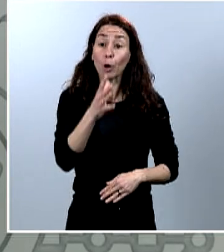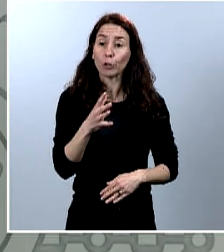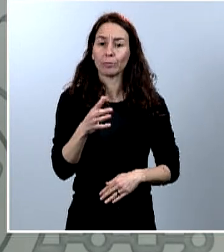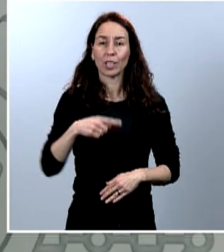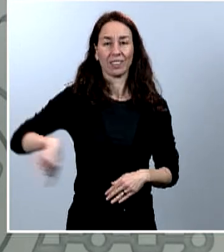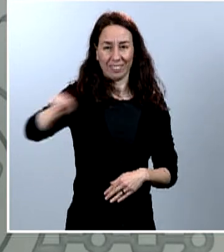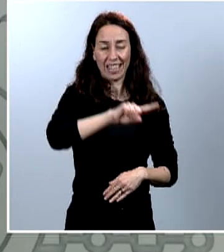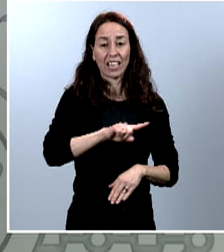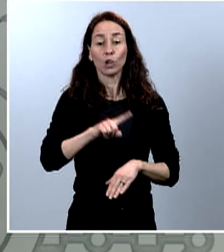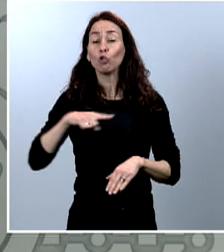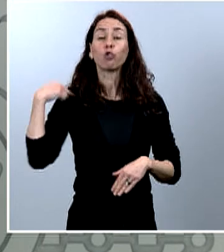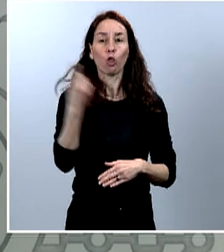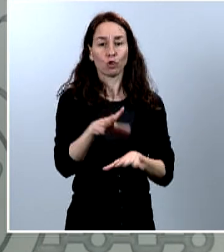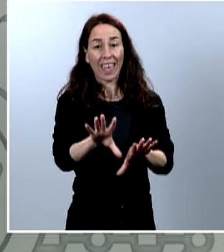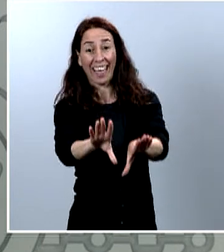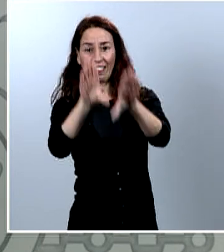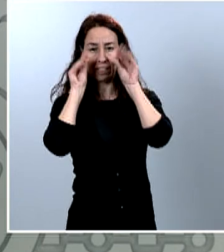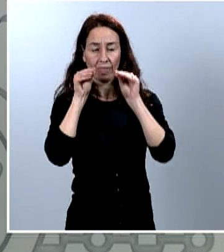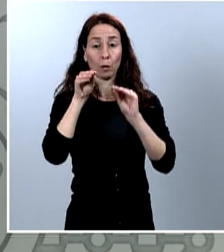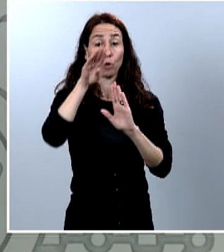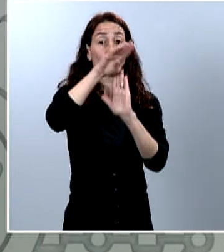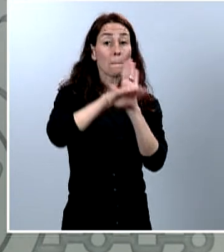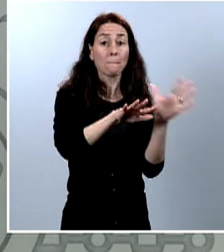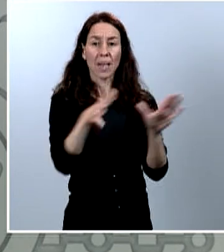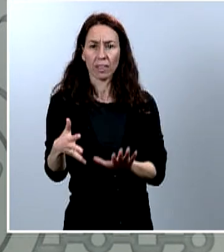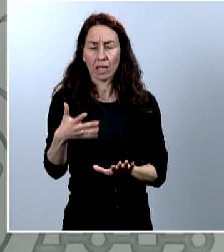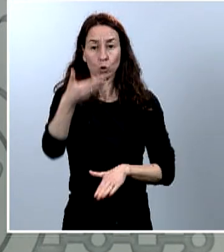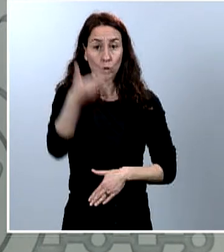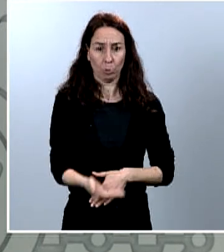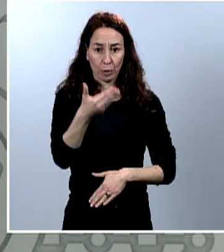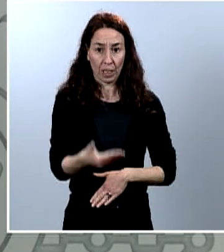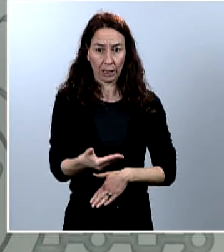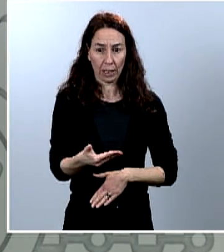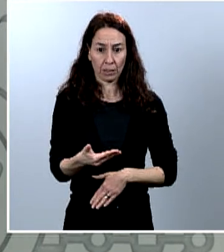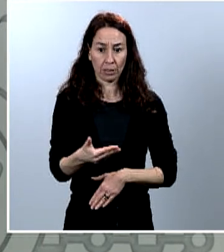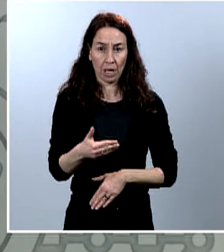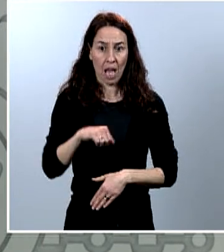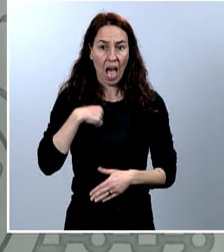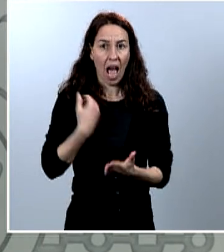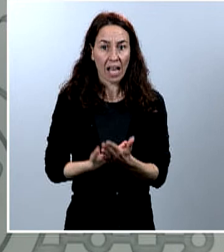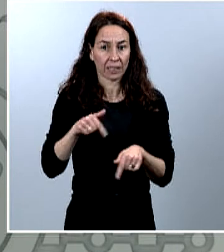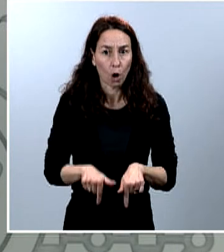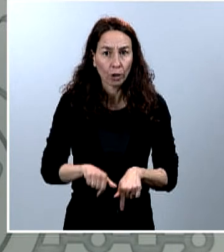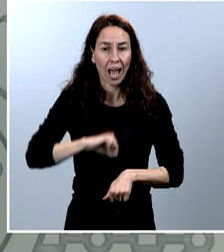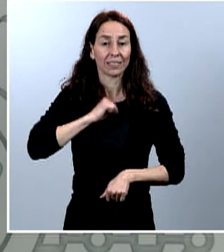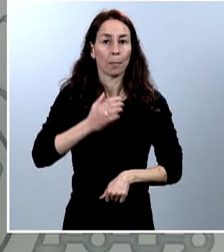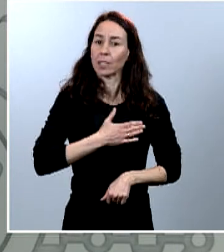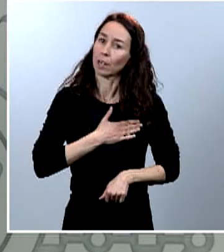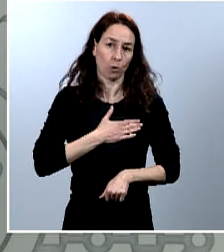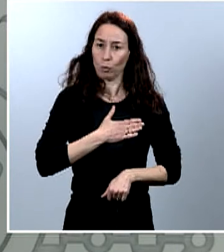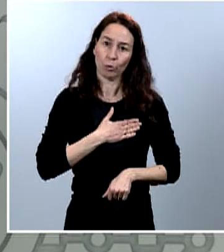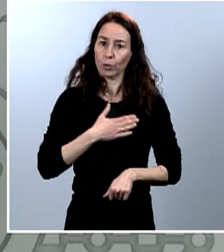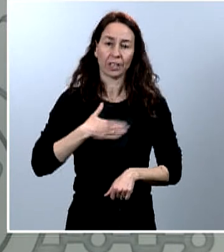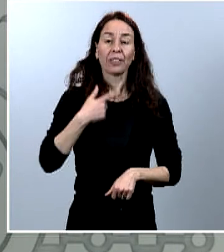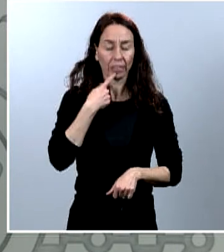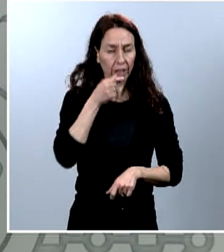medidas no hasta hoy o hasta mañana, sino todavía durante todas las semanas durante las que tendremos que mantenerlas. Eso sí,